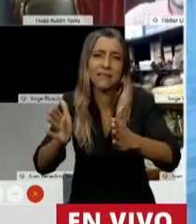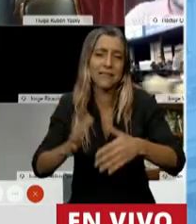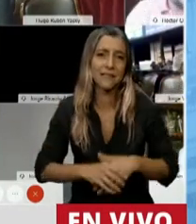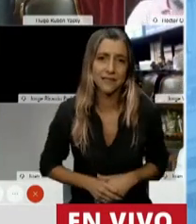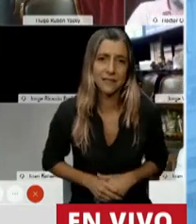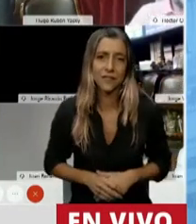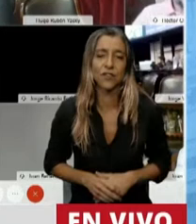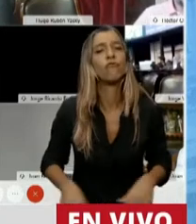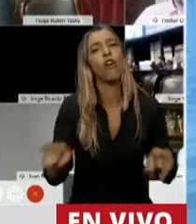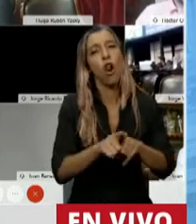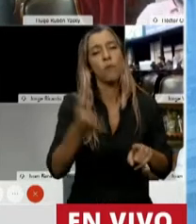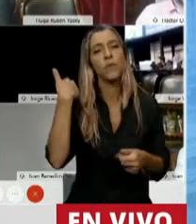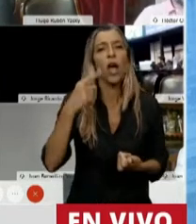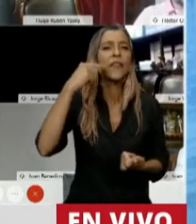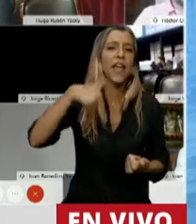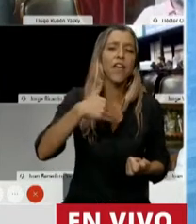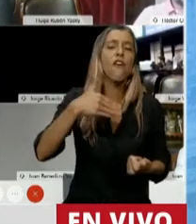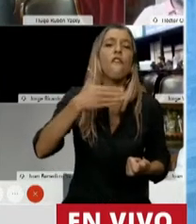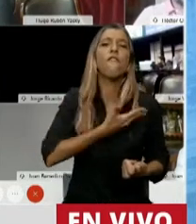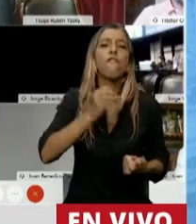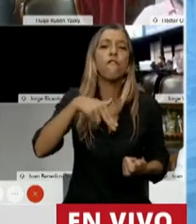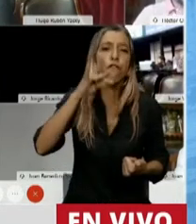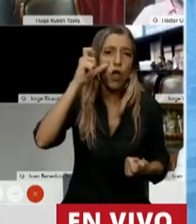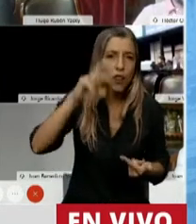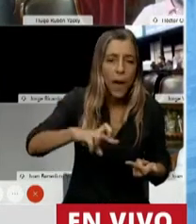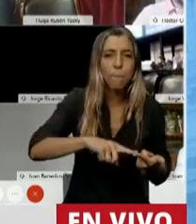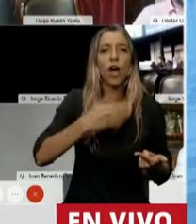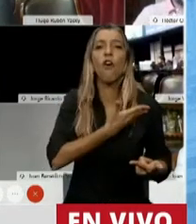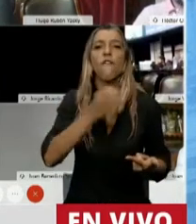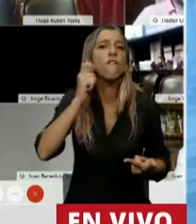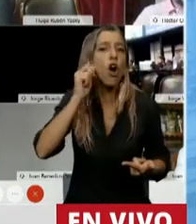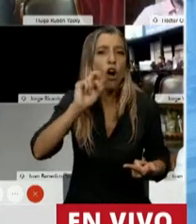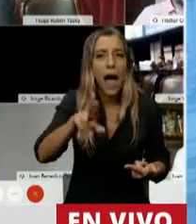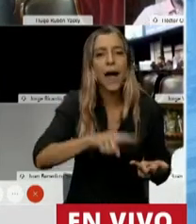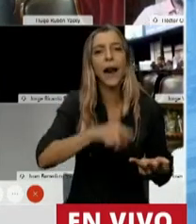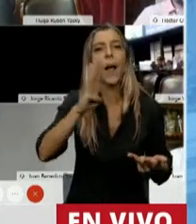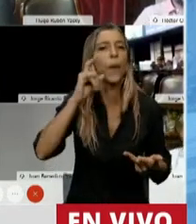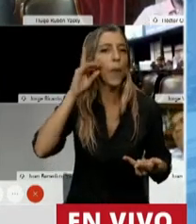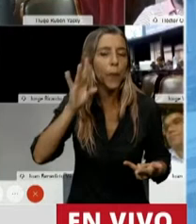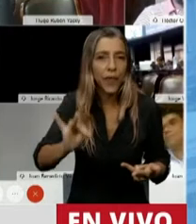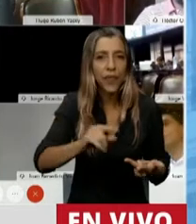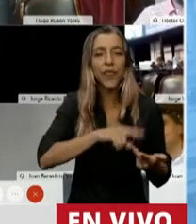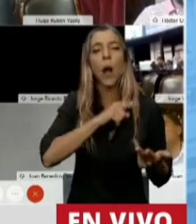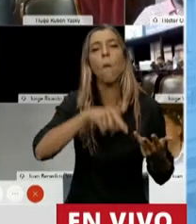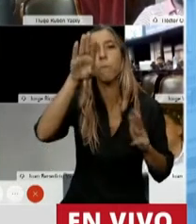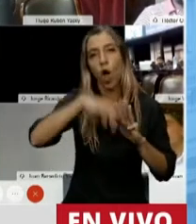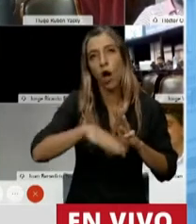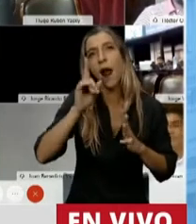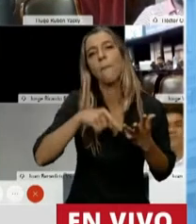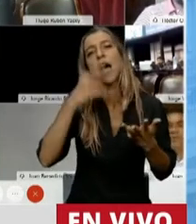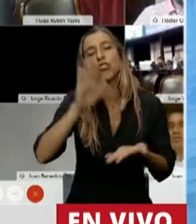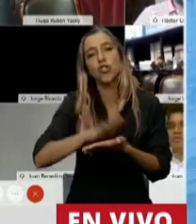instrumentos como el FONDEP, el FOGAR, el Programa Global de Crédito del BID, el Programa de Desarrollo